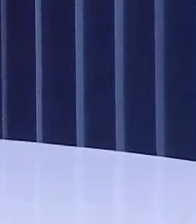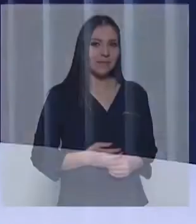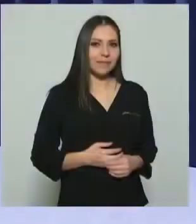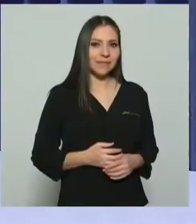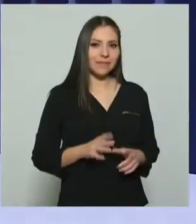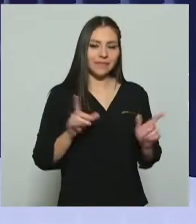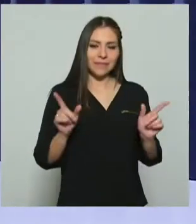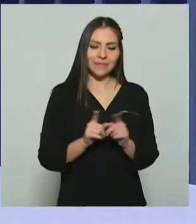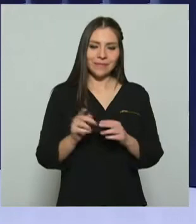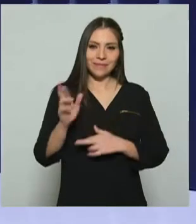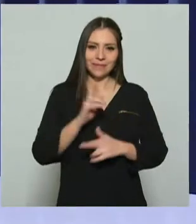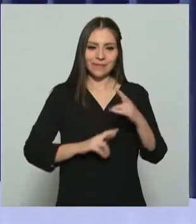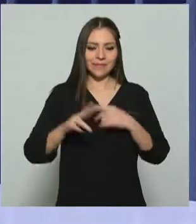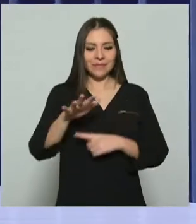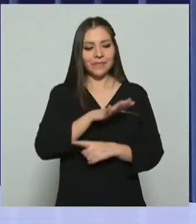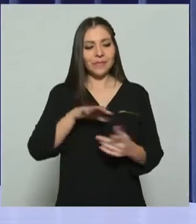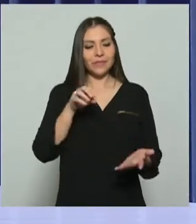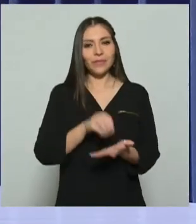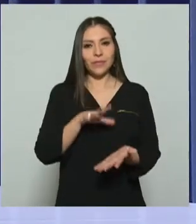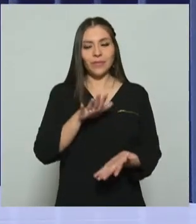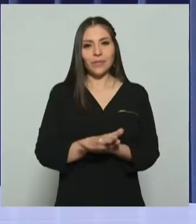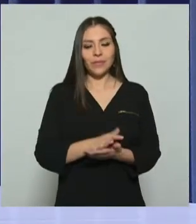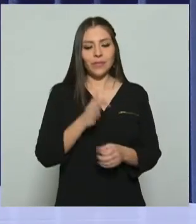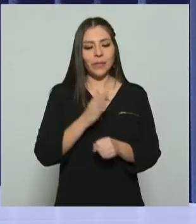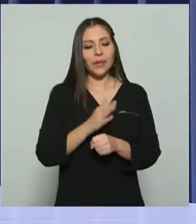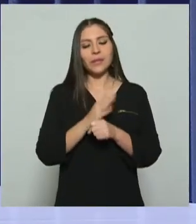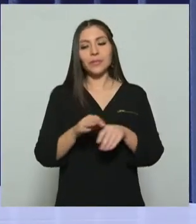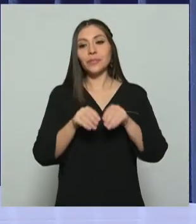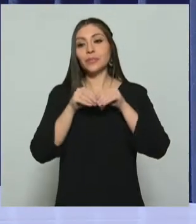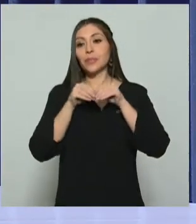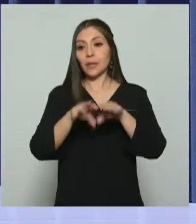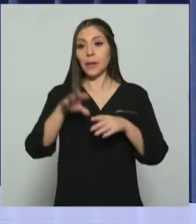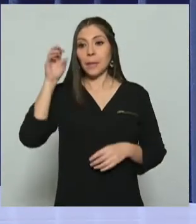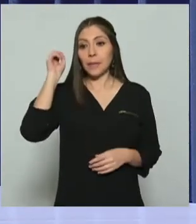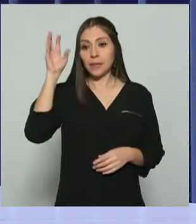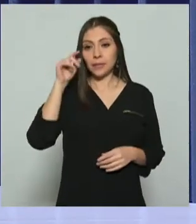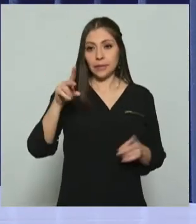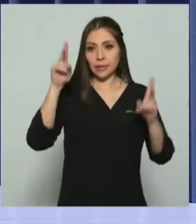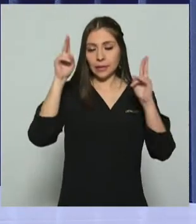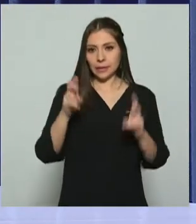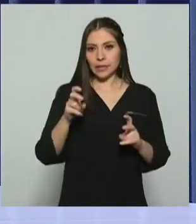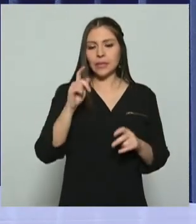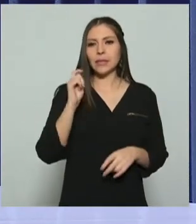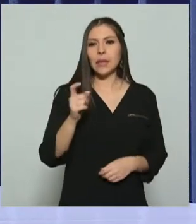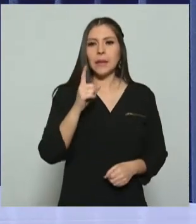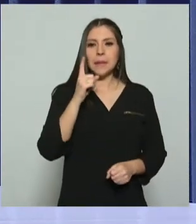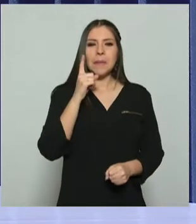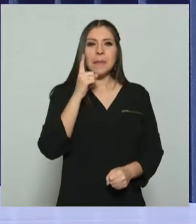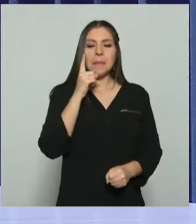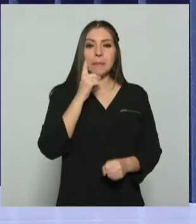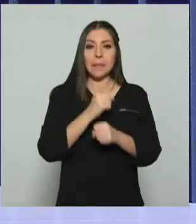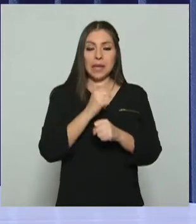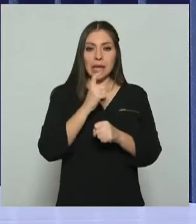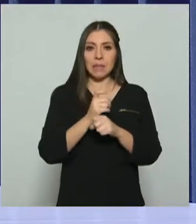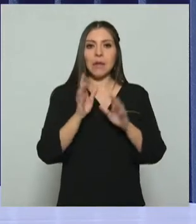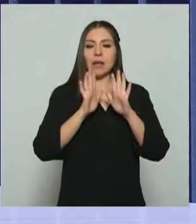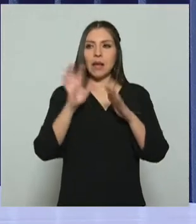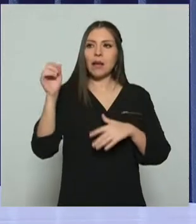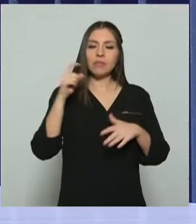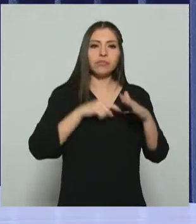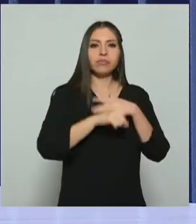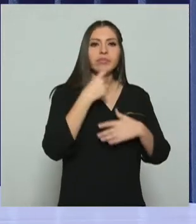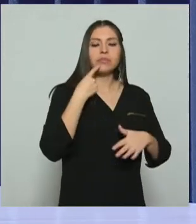Ya estamos de vuelta aquí en Agenda y Contexto, estamos transmitiendo en vivo y el tema en la mesa es el primer vinculado por violencia digital en la